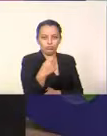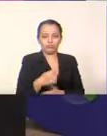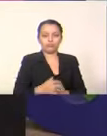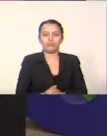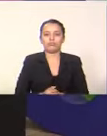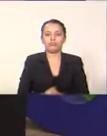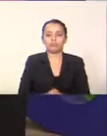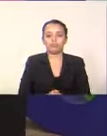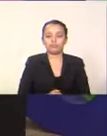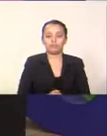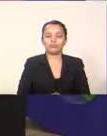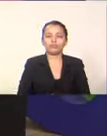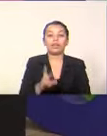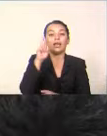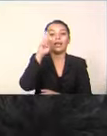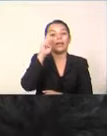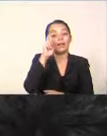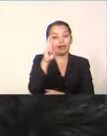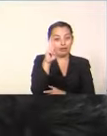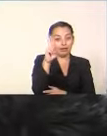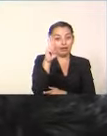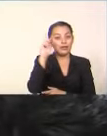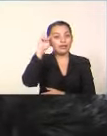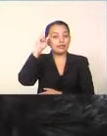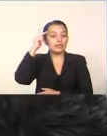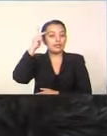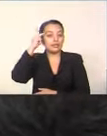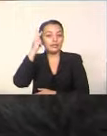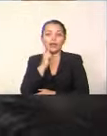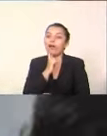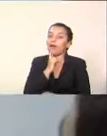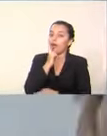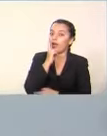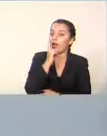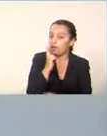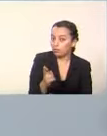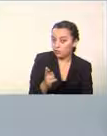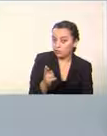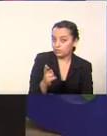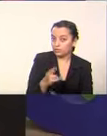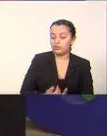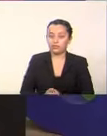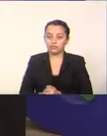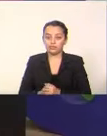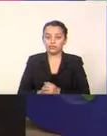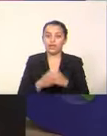Que ustedes pueden verlo en su libro. Esta resta sería, vamos a ver qué número me queda